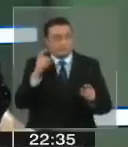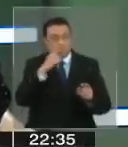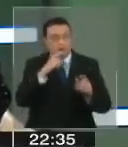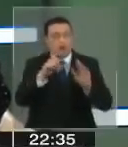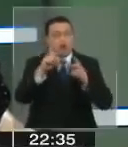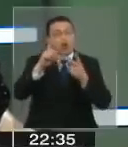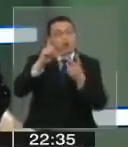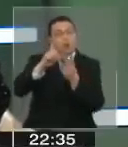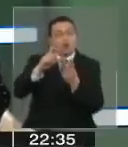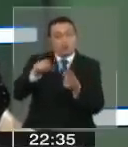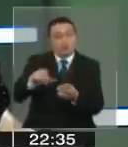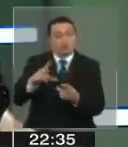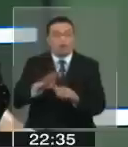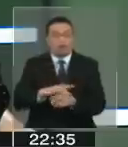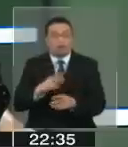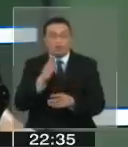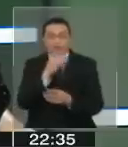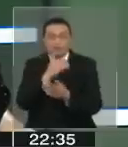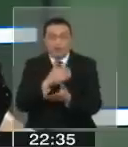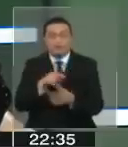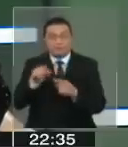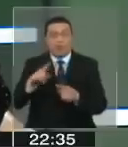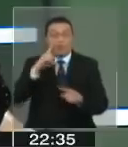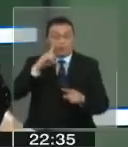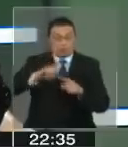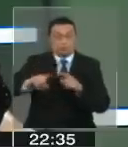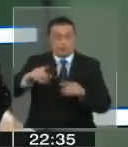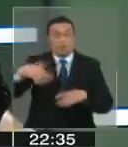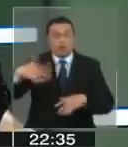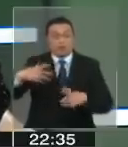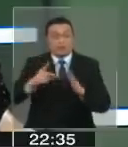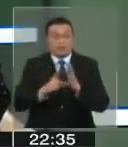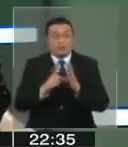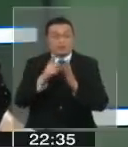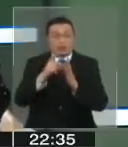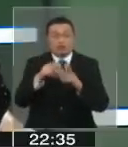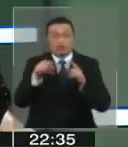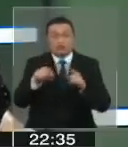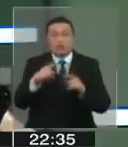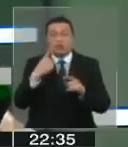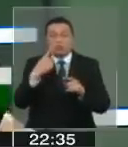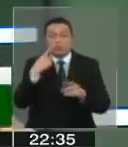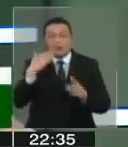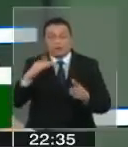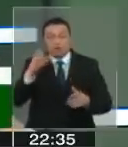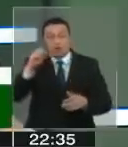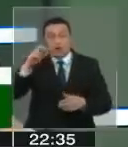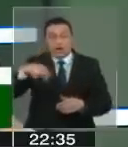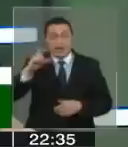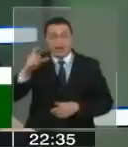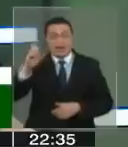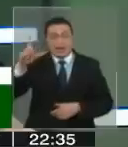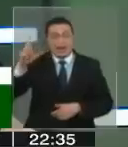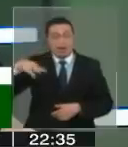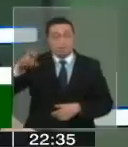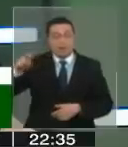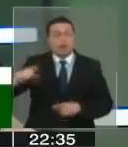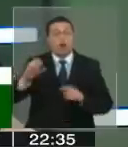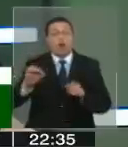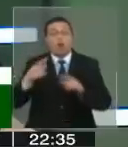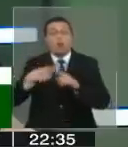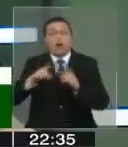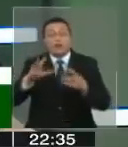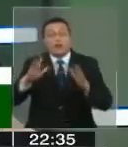currículum. Y hay un desconocimiento muy importante en el neurodesarrollo, que no tan solo abarca al niño con Angelman, sino que al niño con cualquier